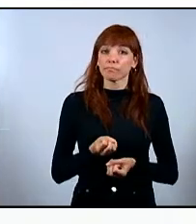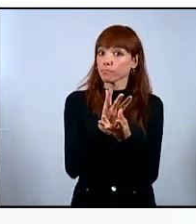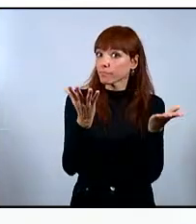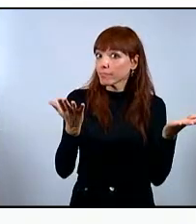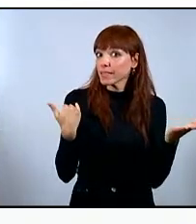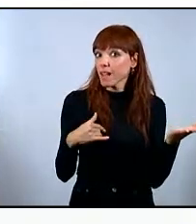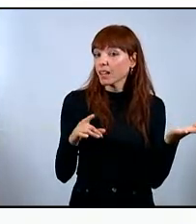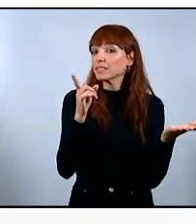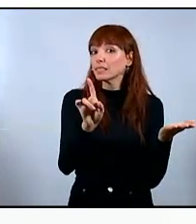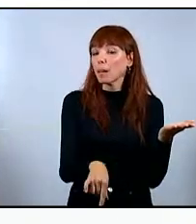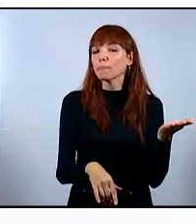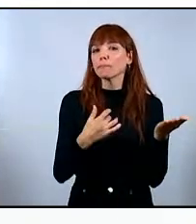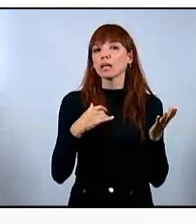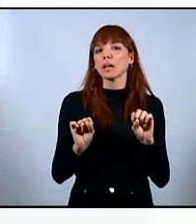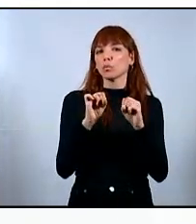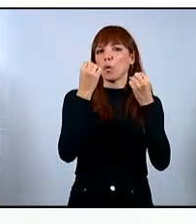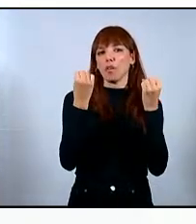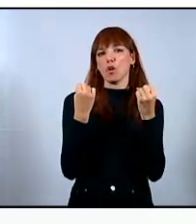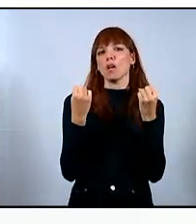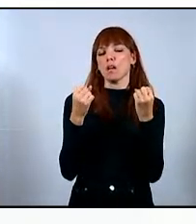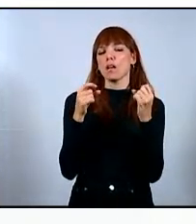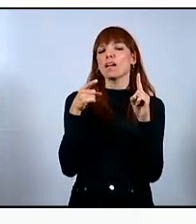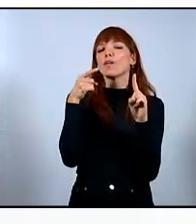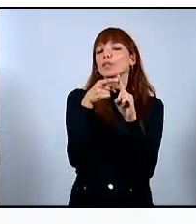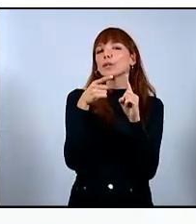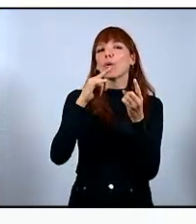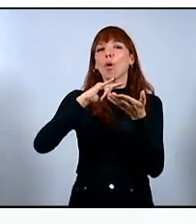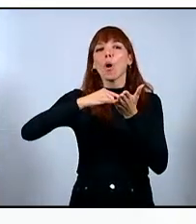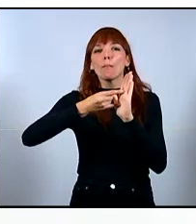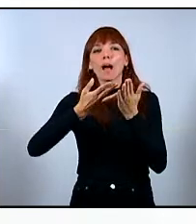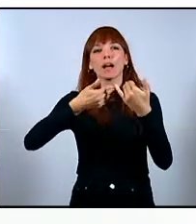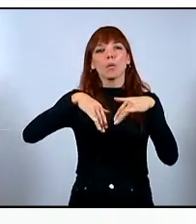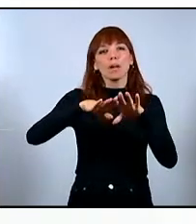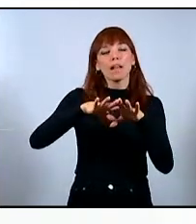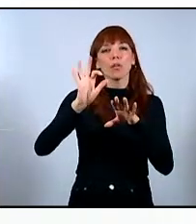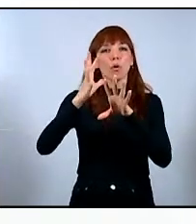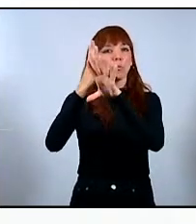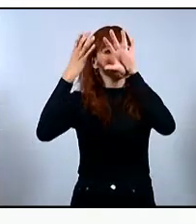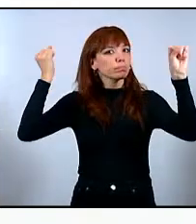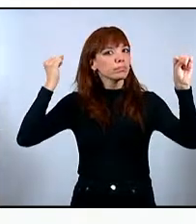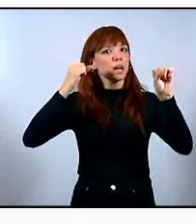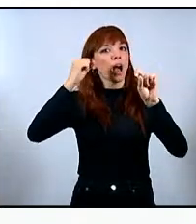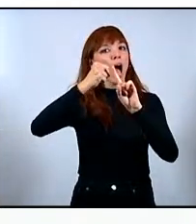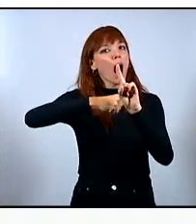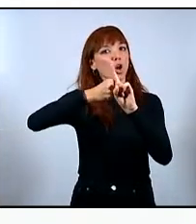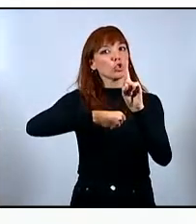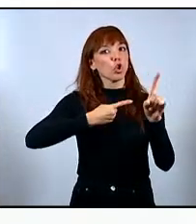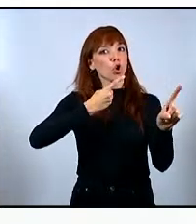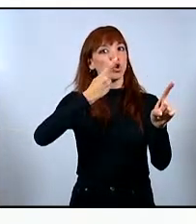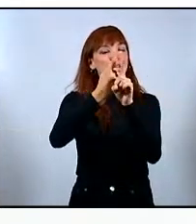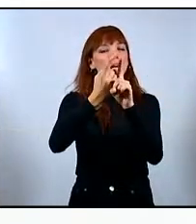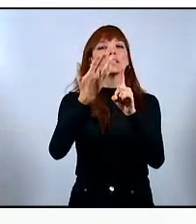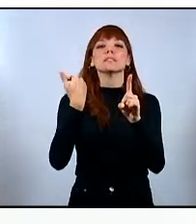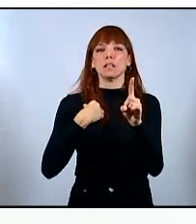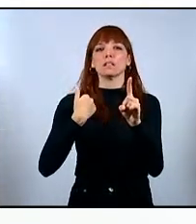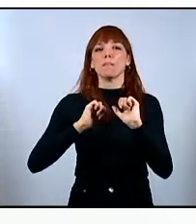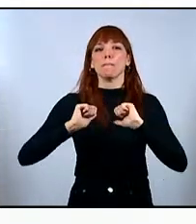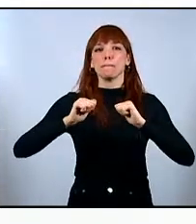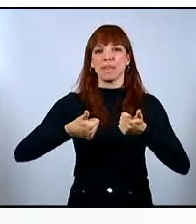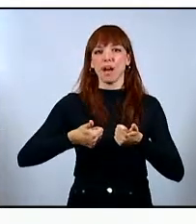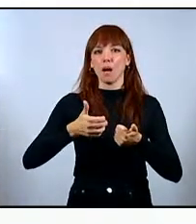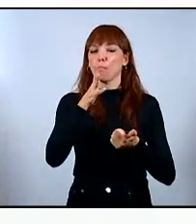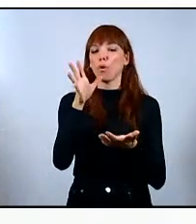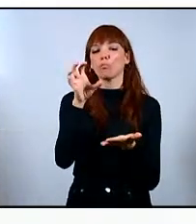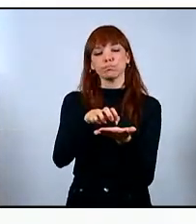ya hemos iniciado las actuaciones para elaborar el Plan de Igualdad y el Protocolo Antiacoso de la Junta de Extremadura como centro de trabajo, que esto era